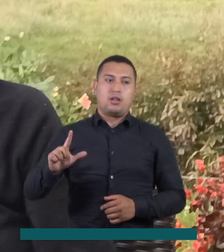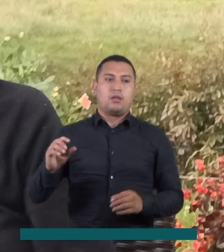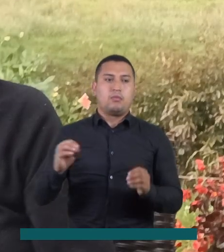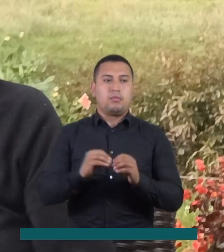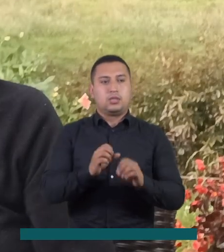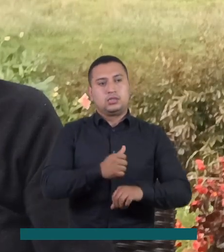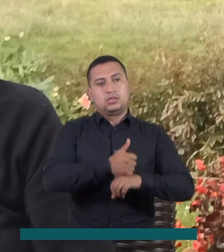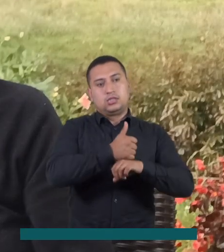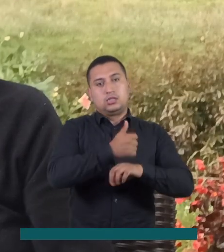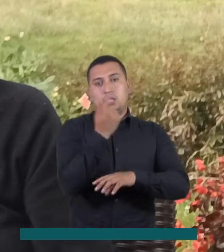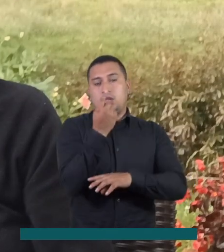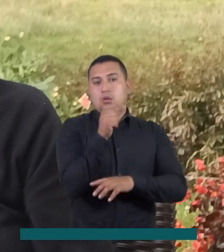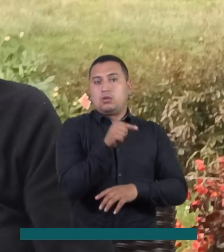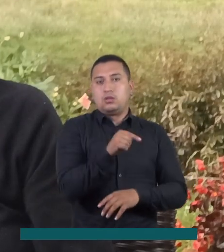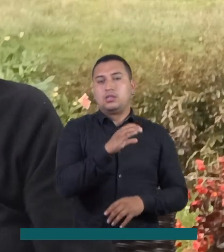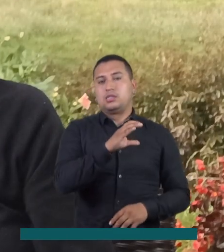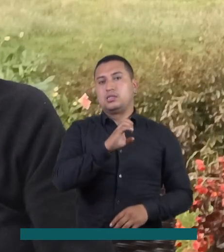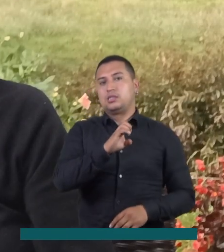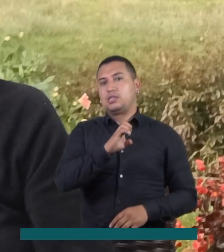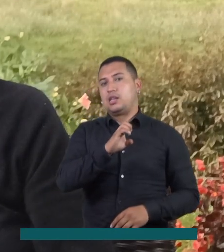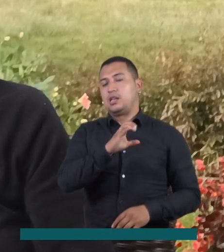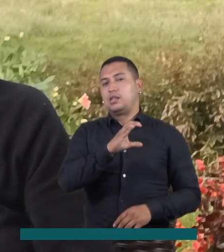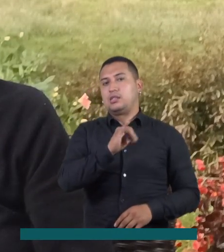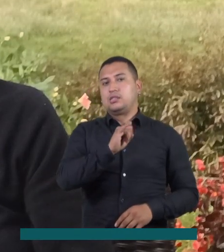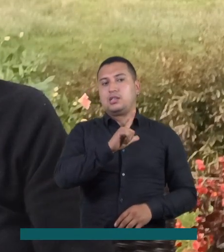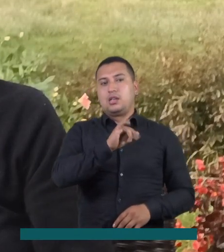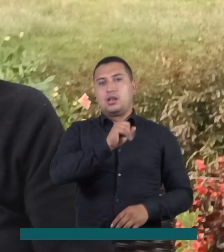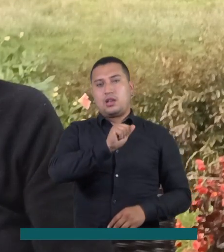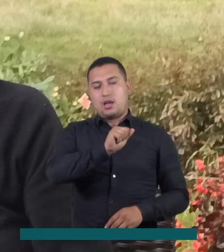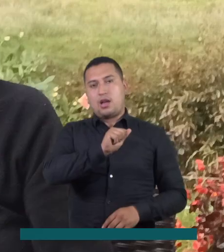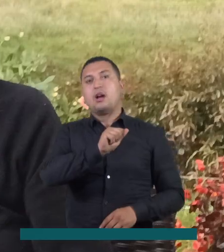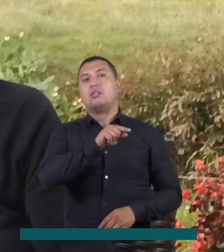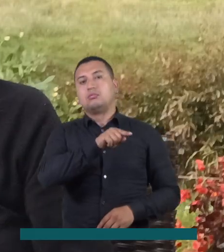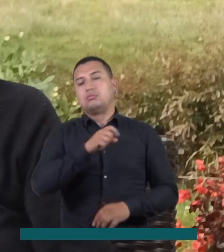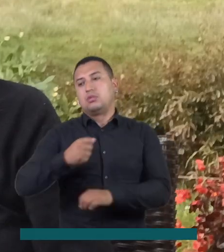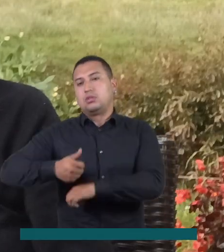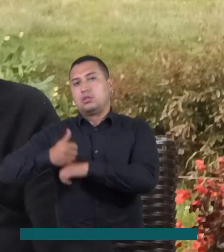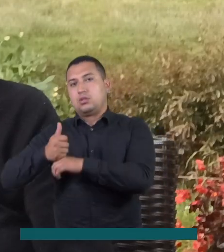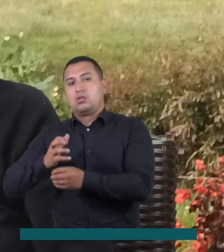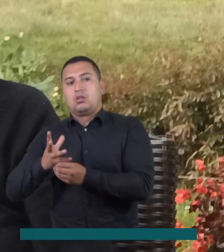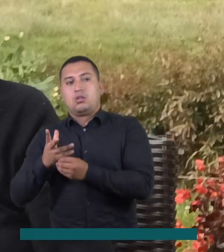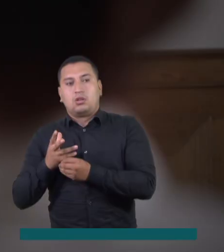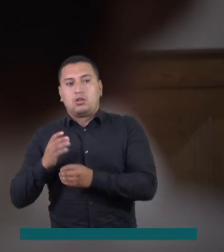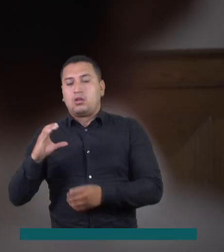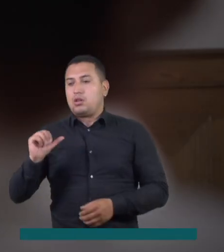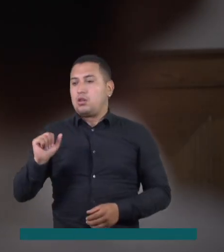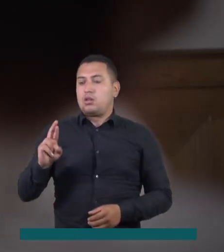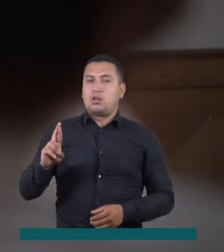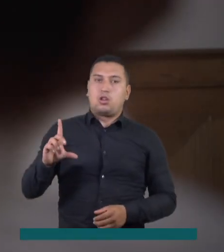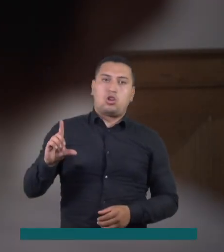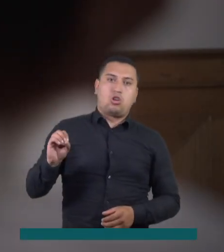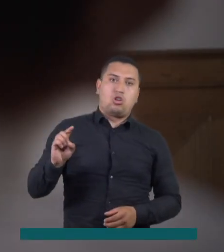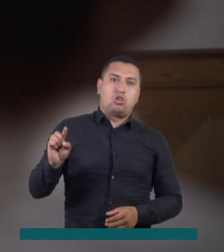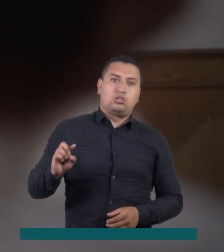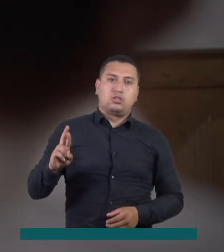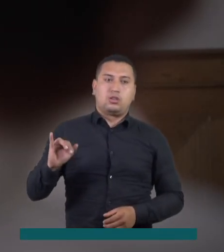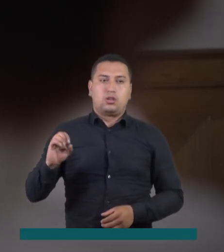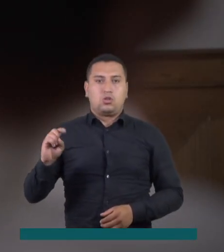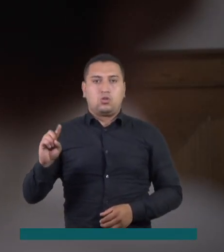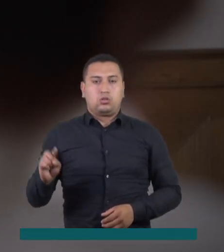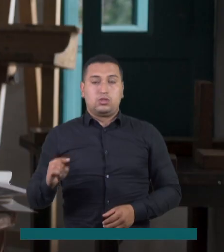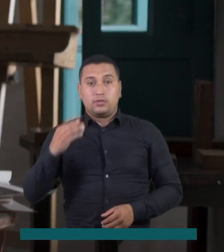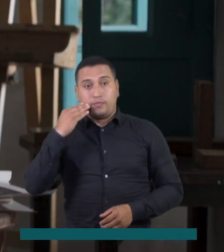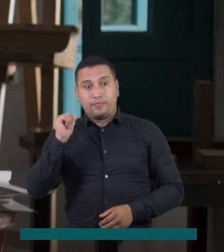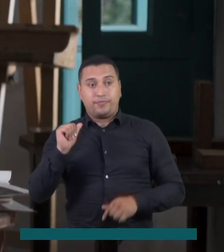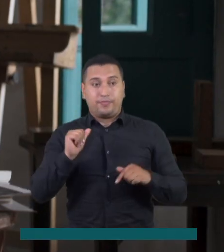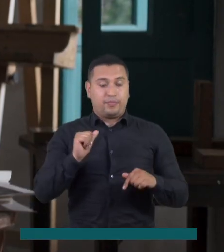digamos, como es Cecilia Vázquez y un director de arte como Carlos Ríos. Alejandra Borrero encarna a